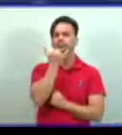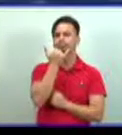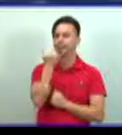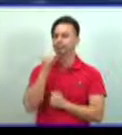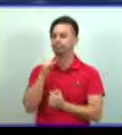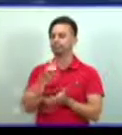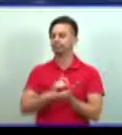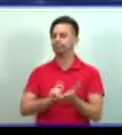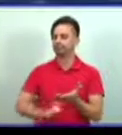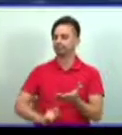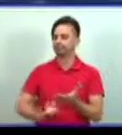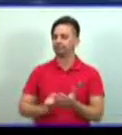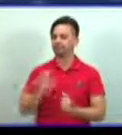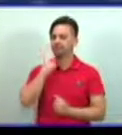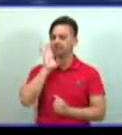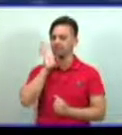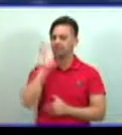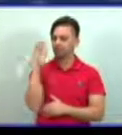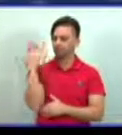sana.